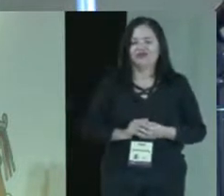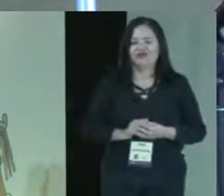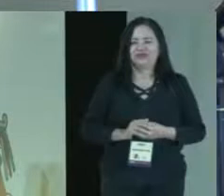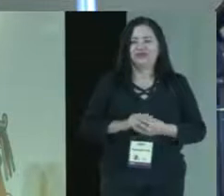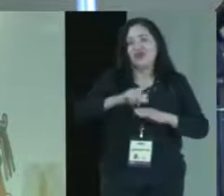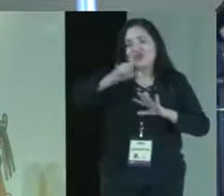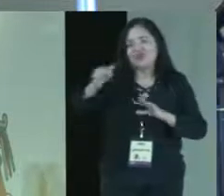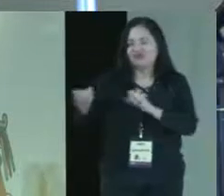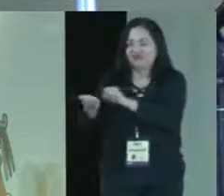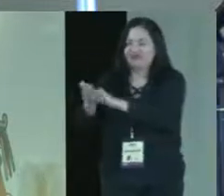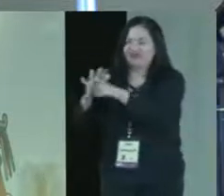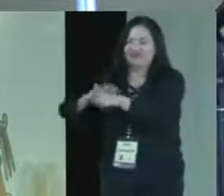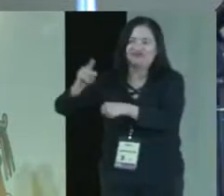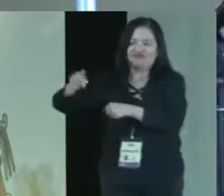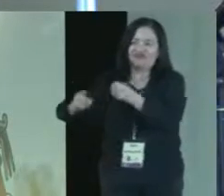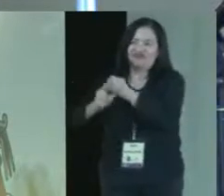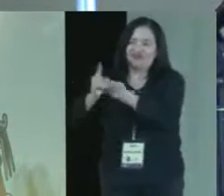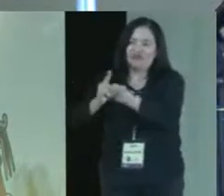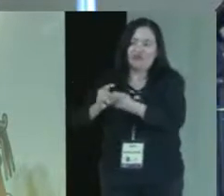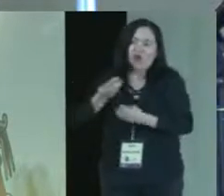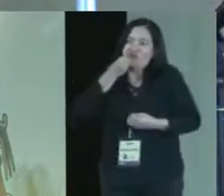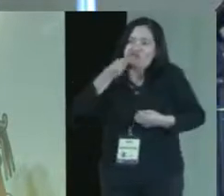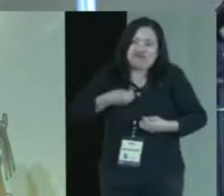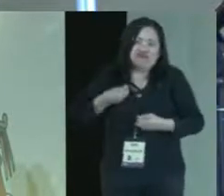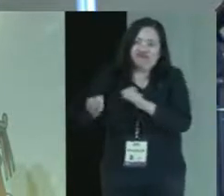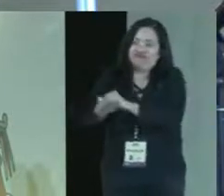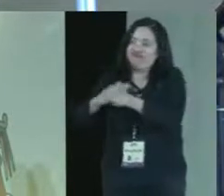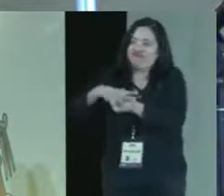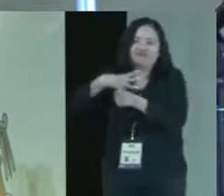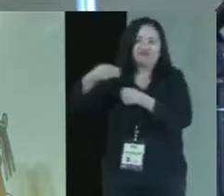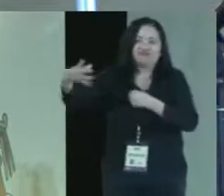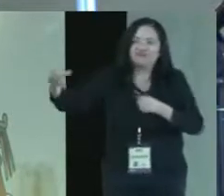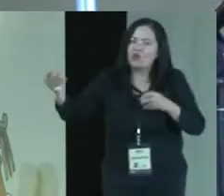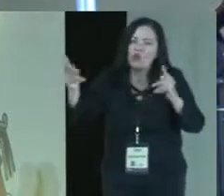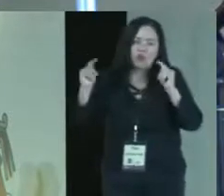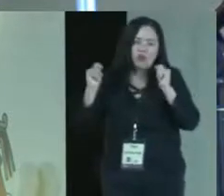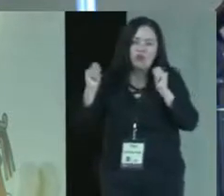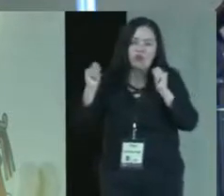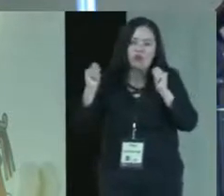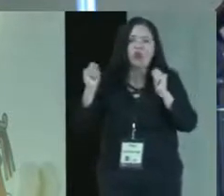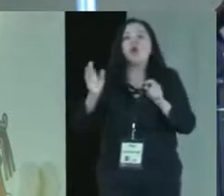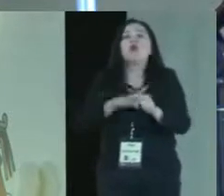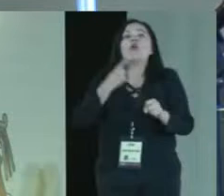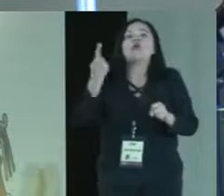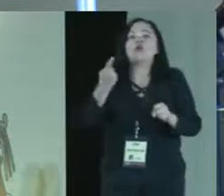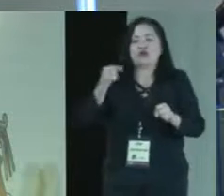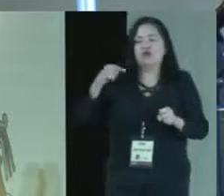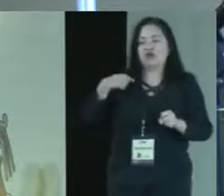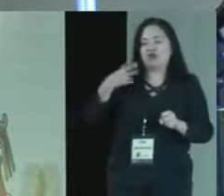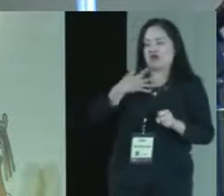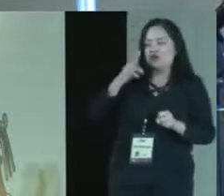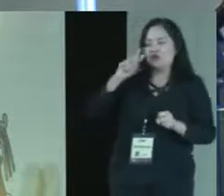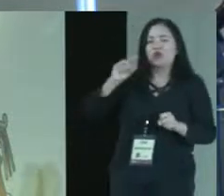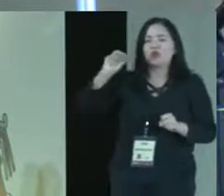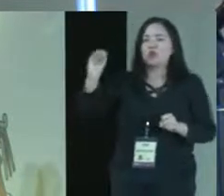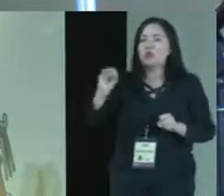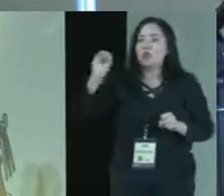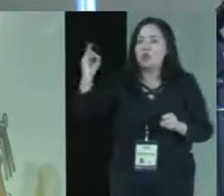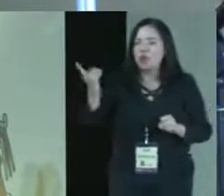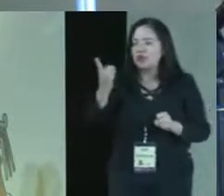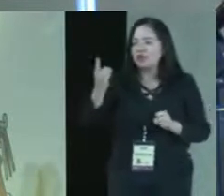después de la crisis de la pandemia o con la crisis de la pandemia, porque esta también tenemos que verlo como una oportunidad histórica